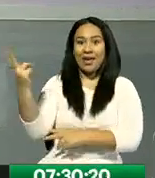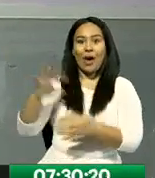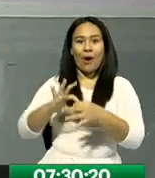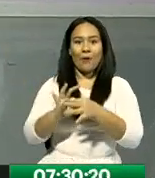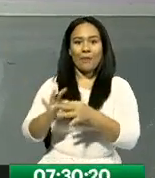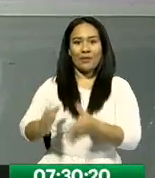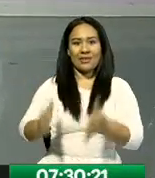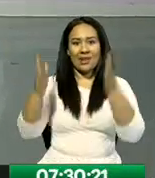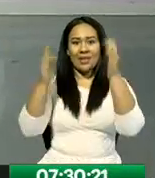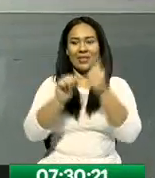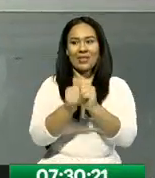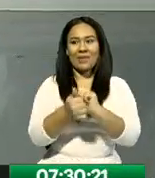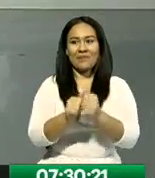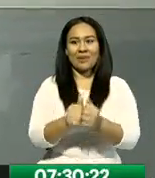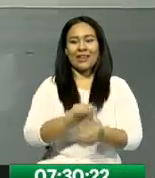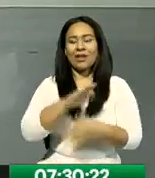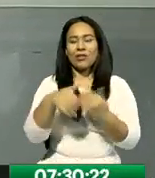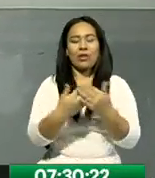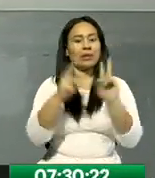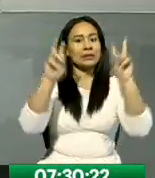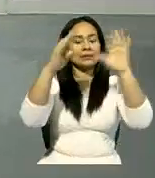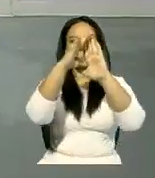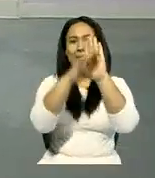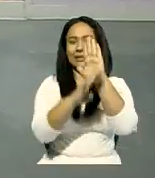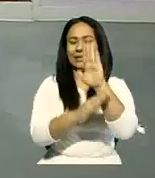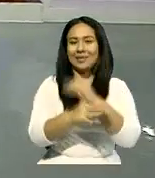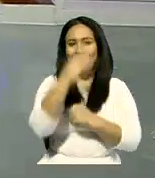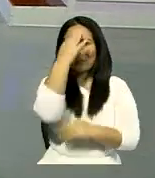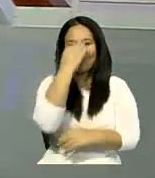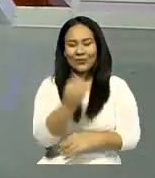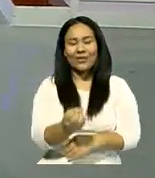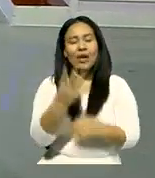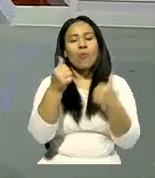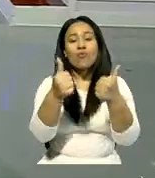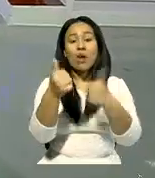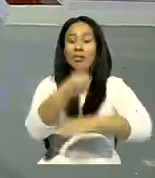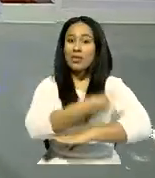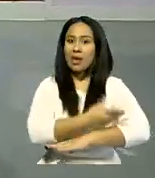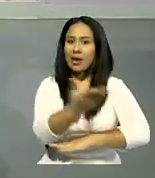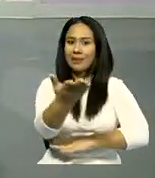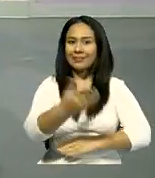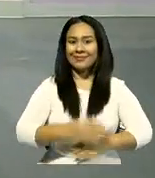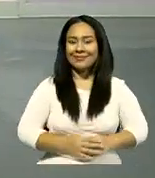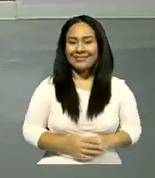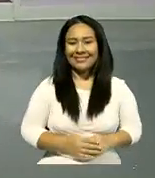y Walter Ruiz Jaén con toda la información deportiva. Que tengan un bendecido día.